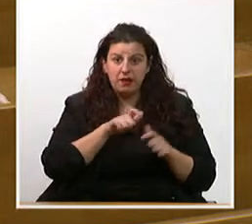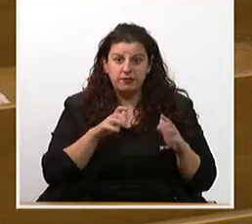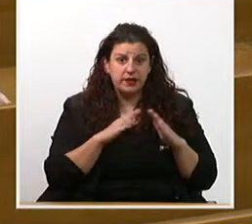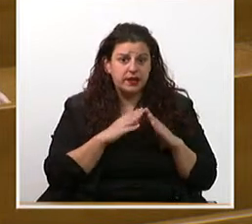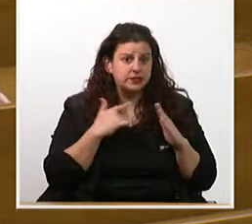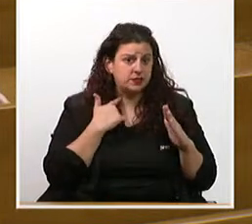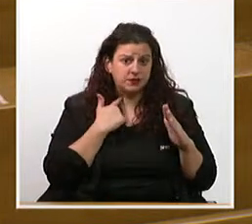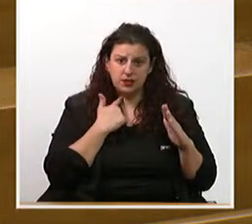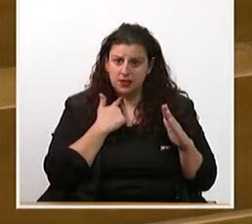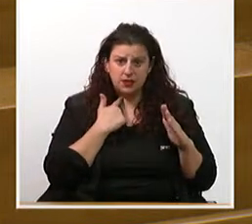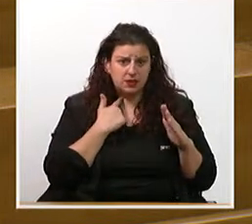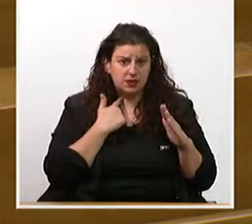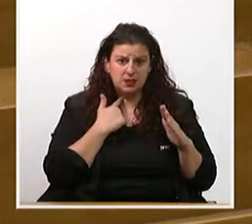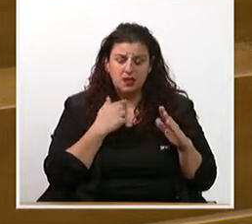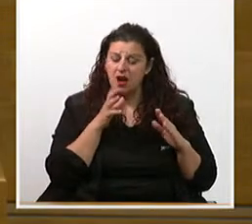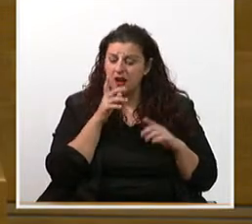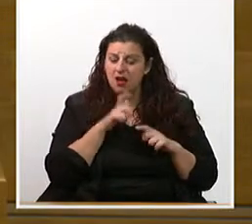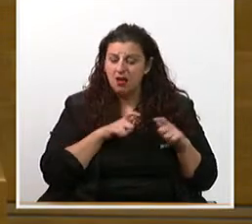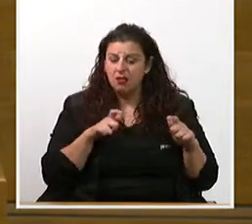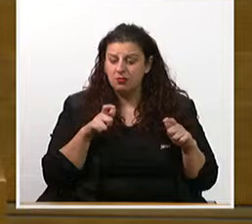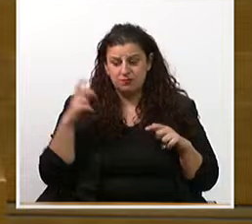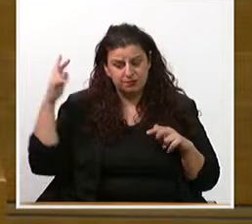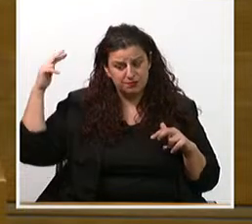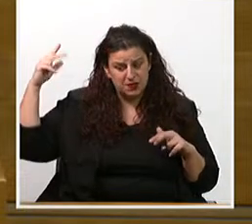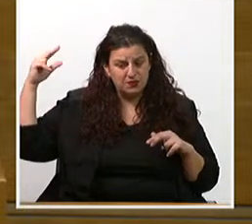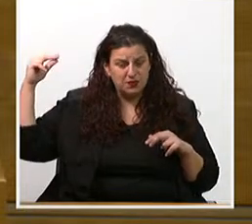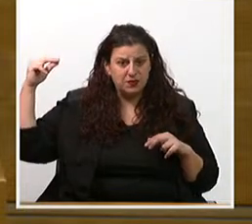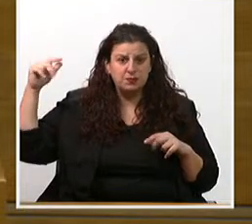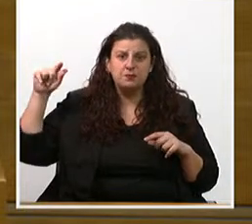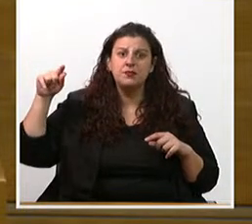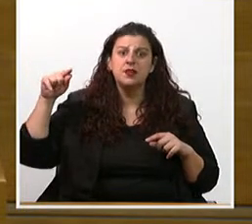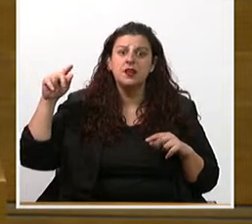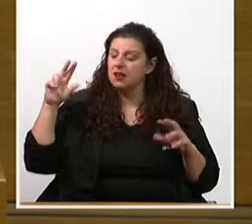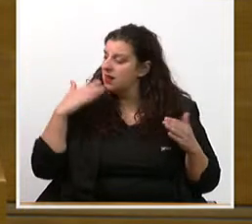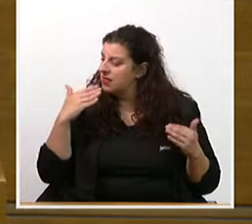maada la Val de